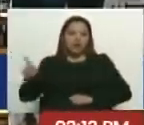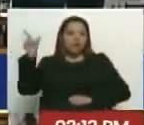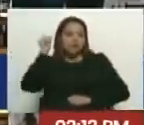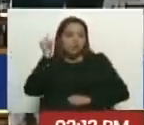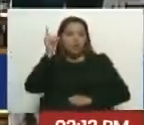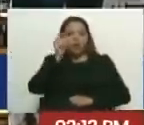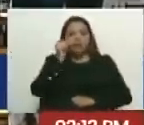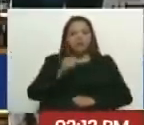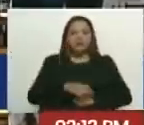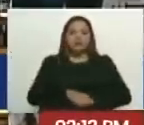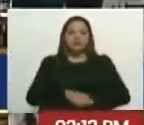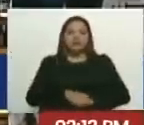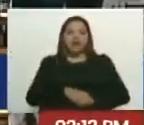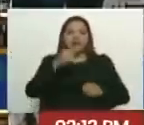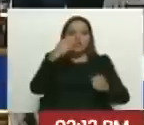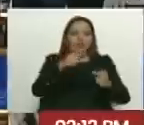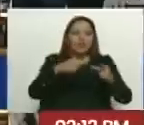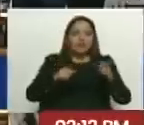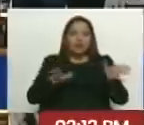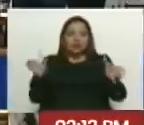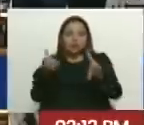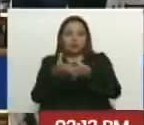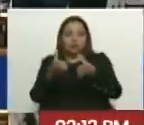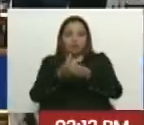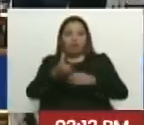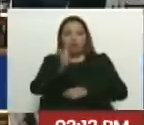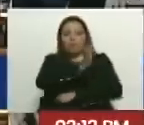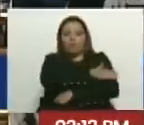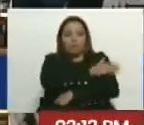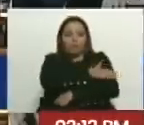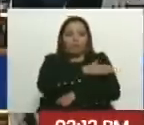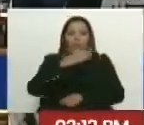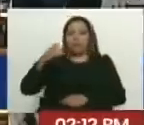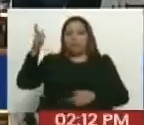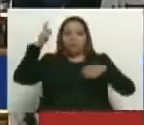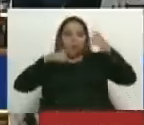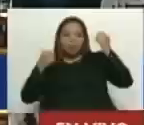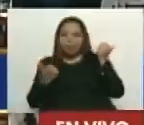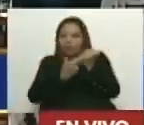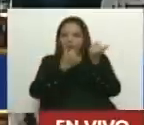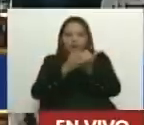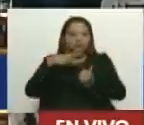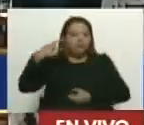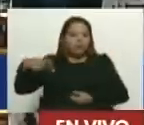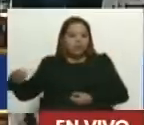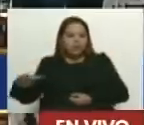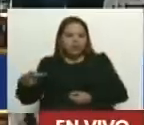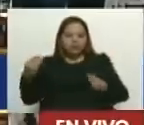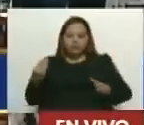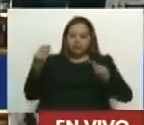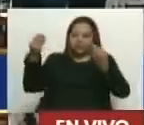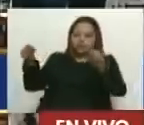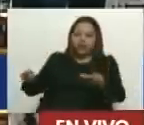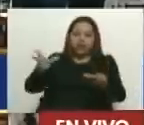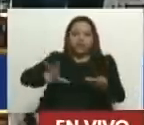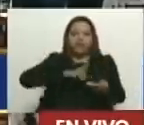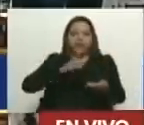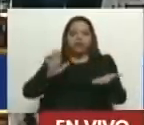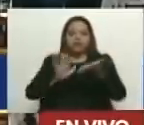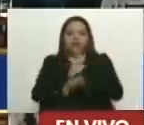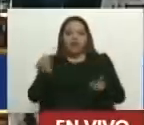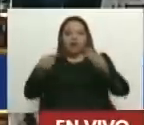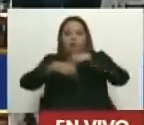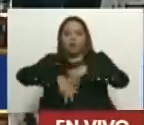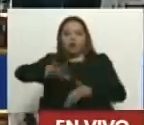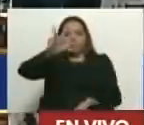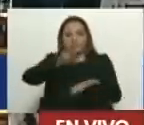mujeres, de varias tendencias políticas, que vienen a hacernos formal entrega del acuerdo aprobado